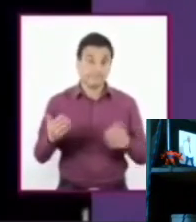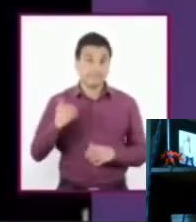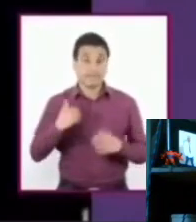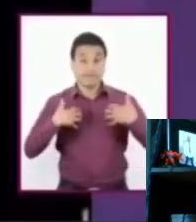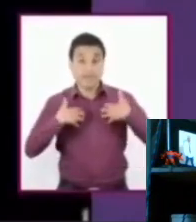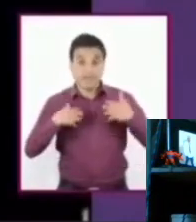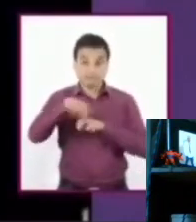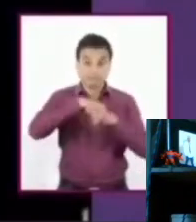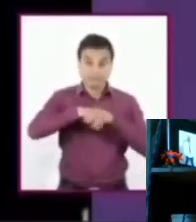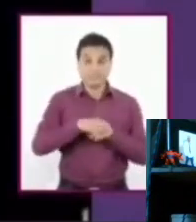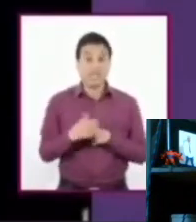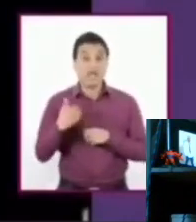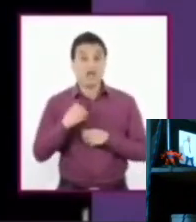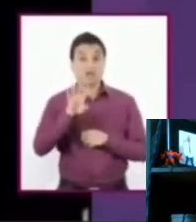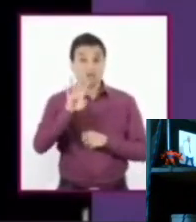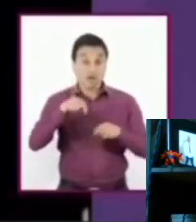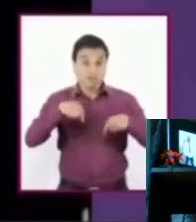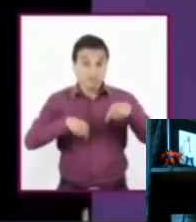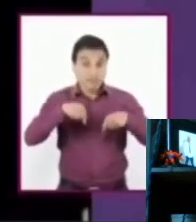the poor